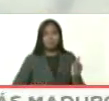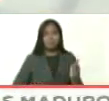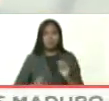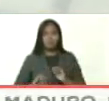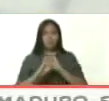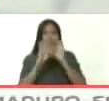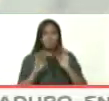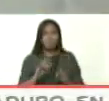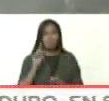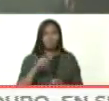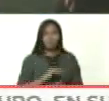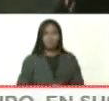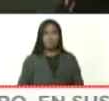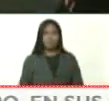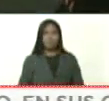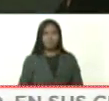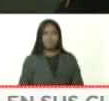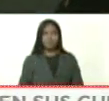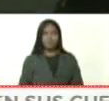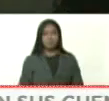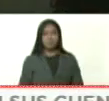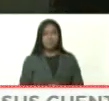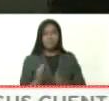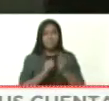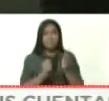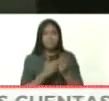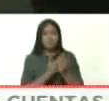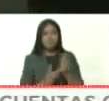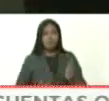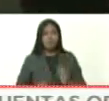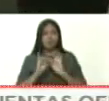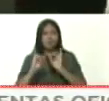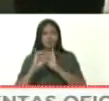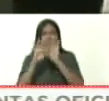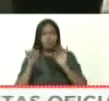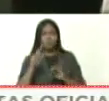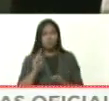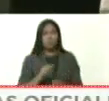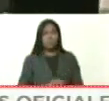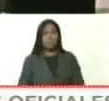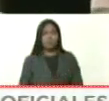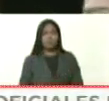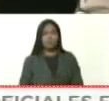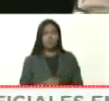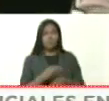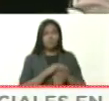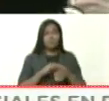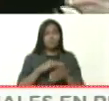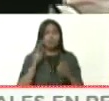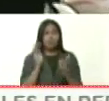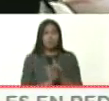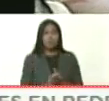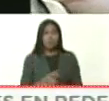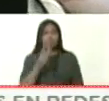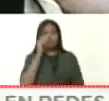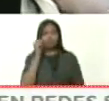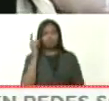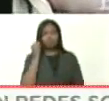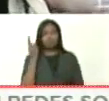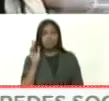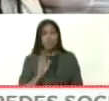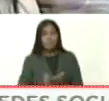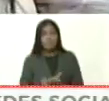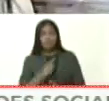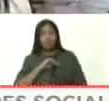profesor Aristóbulo, compañera vicepresidenta, ministras, ministros, compañeros, tenemos